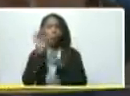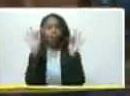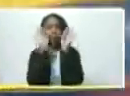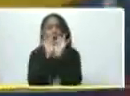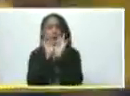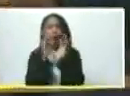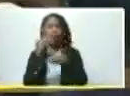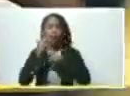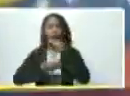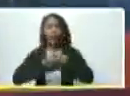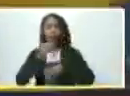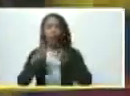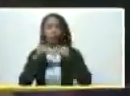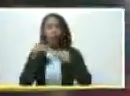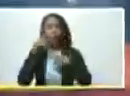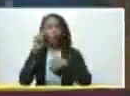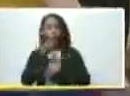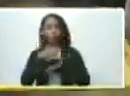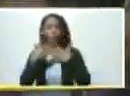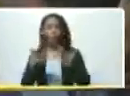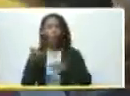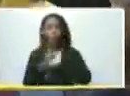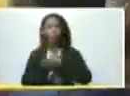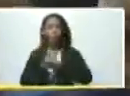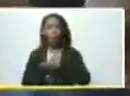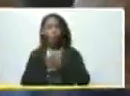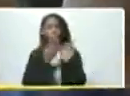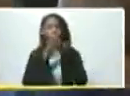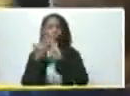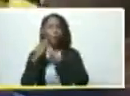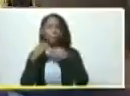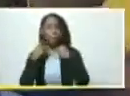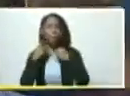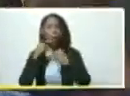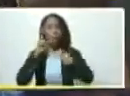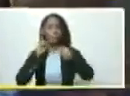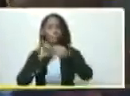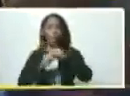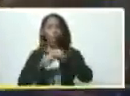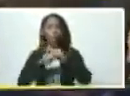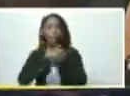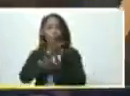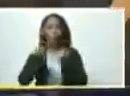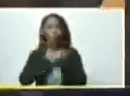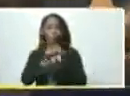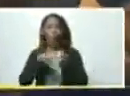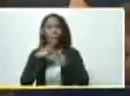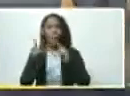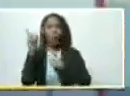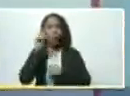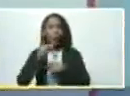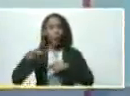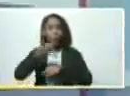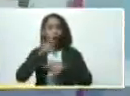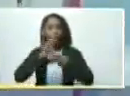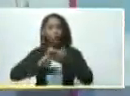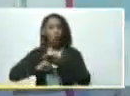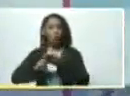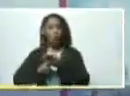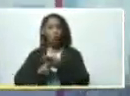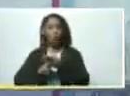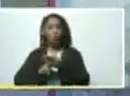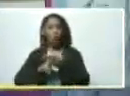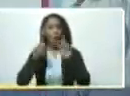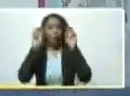a ejercer todo lo que tiene que ver con un gobierno comunal para identificar sus problemas, y pero también para buscar las soluciones en